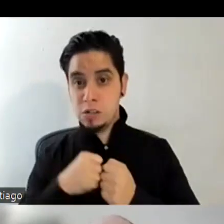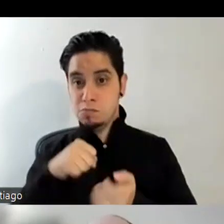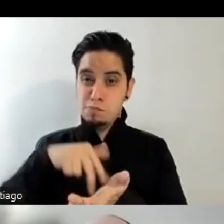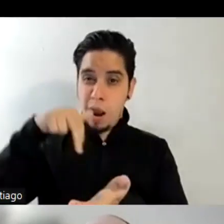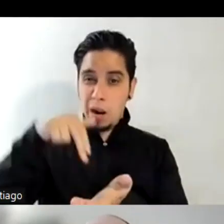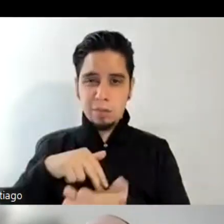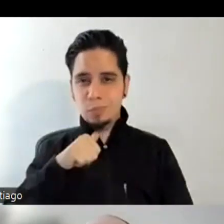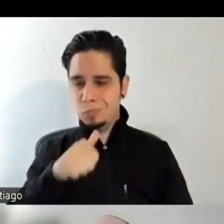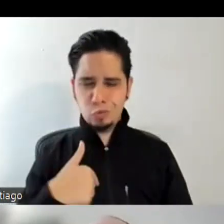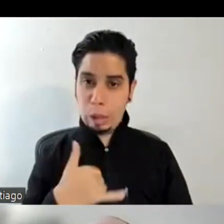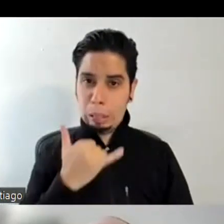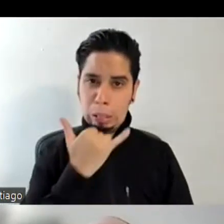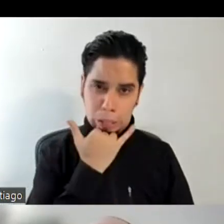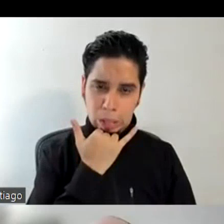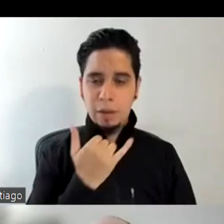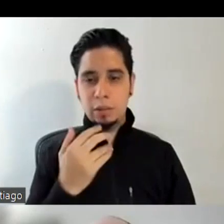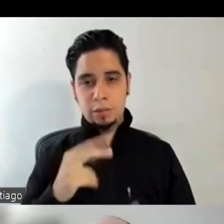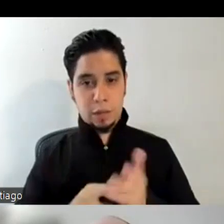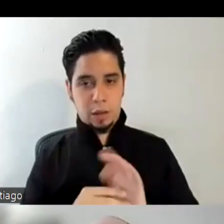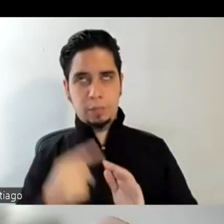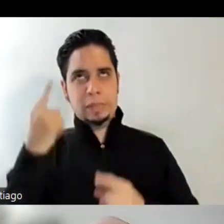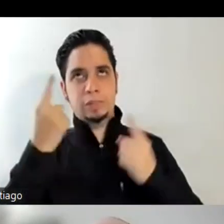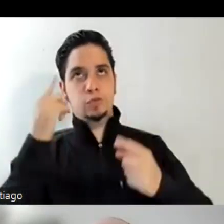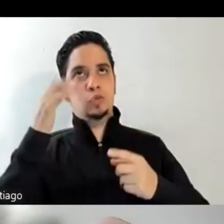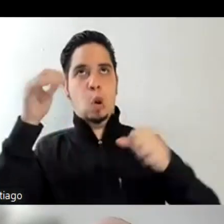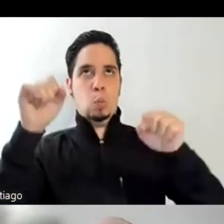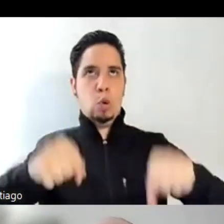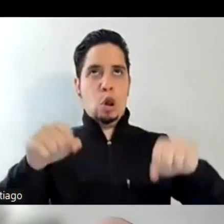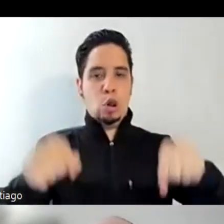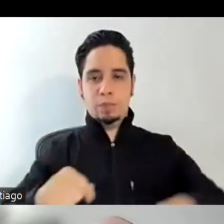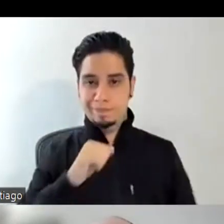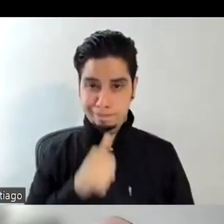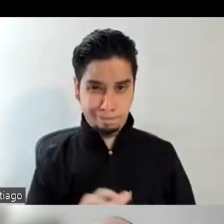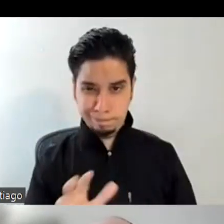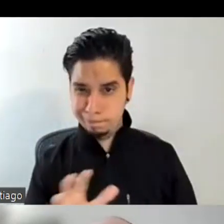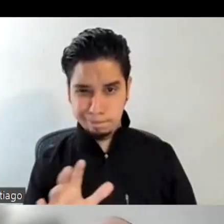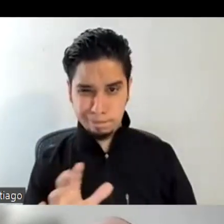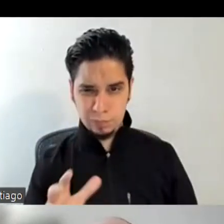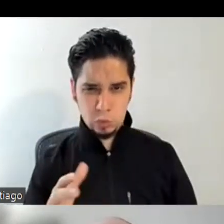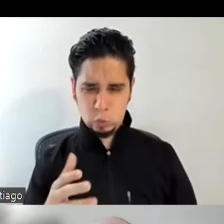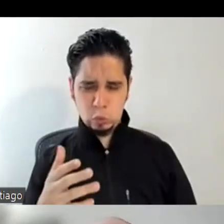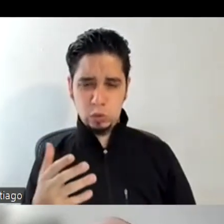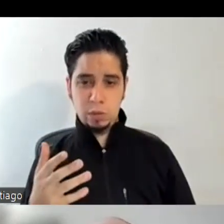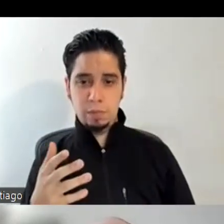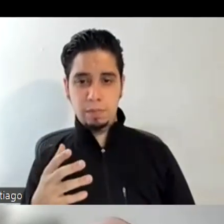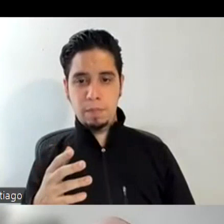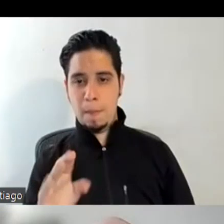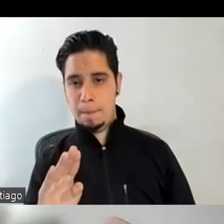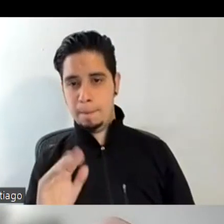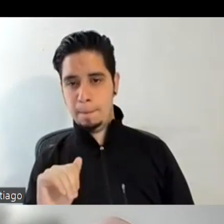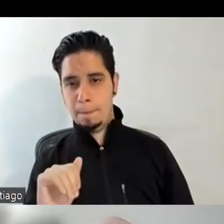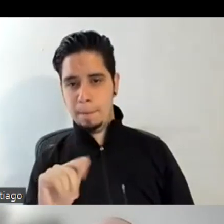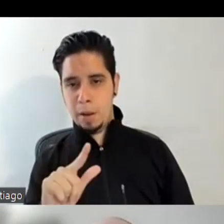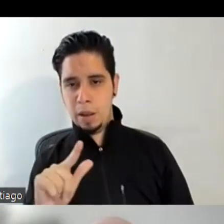que yo realmente podía contemplar ni considerar remotamente. El ballet es un tipo de